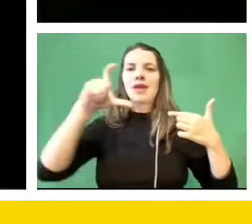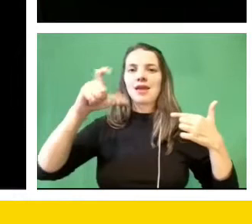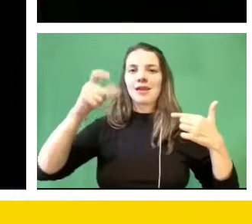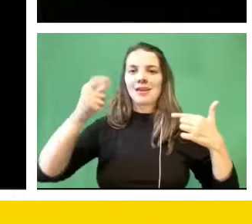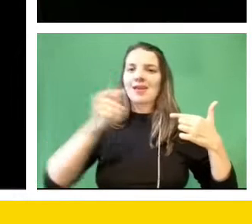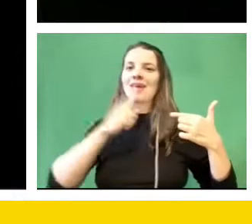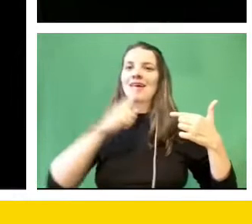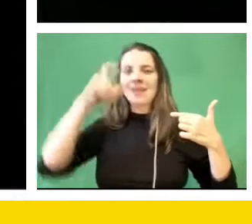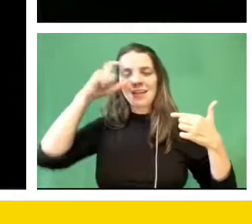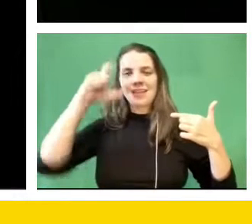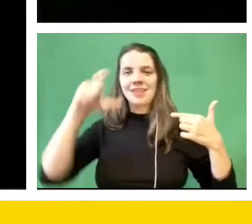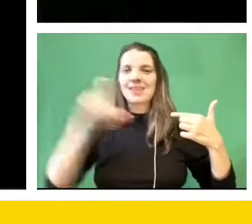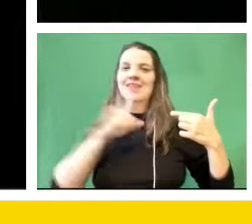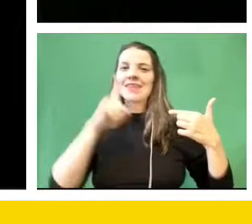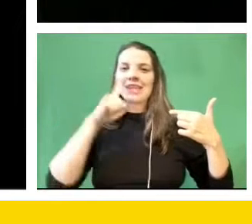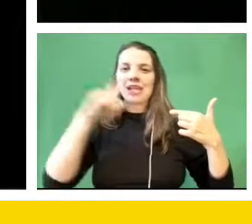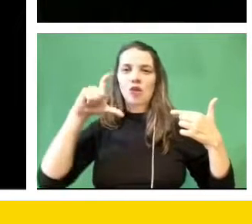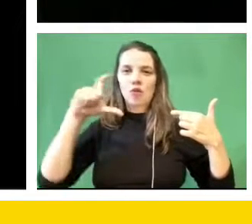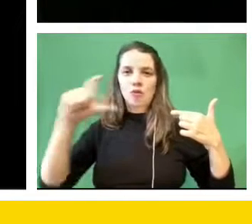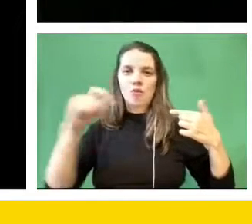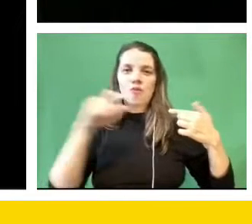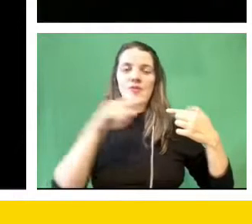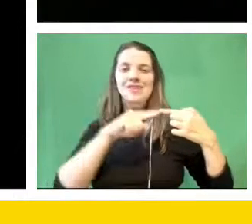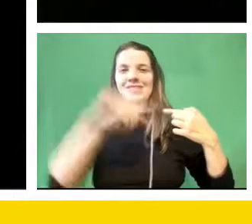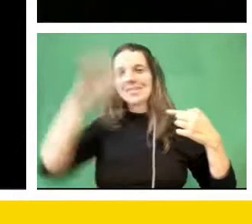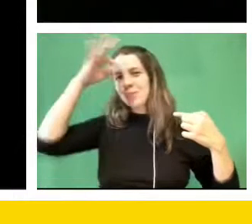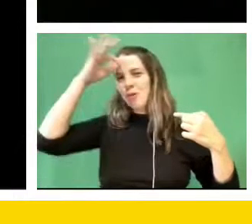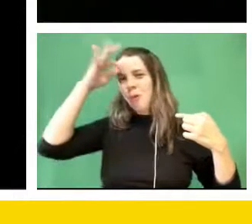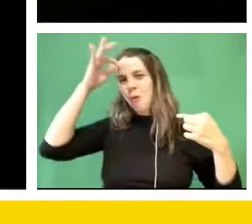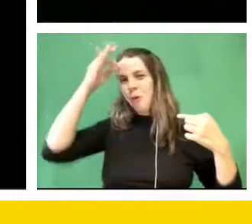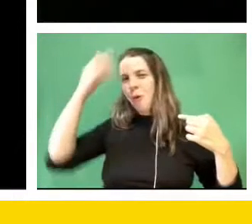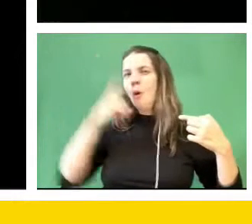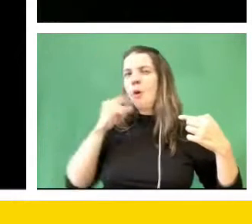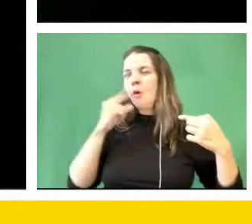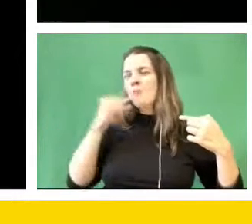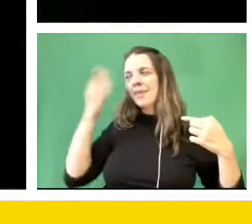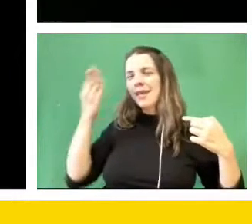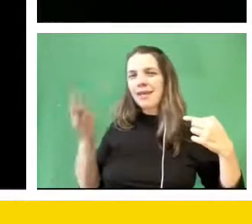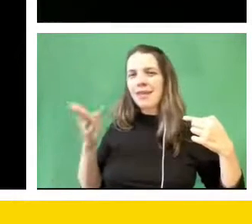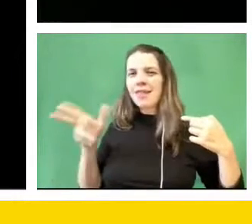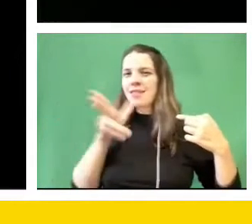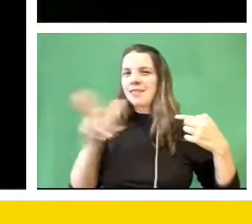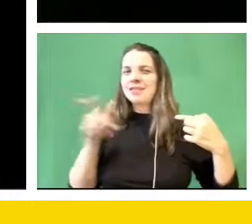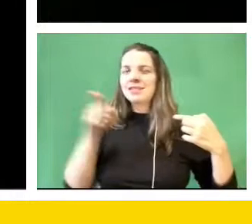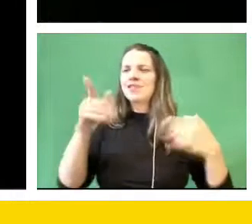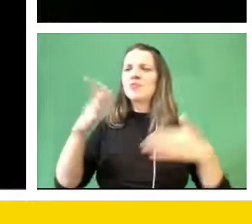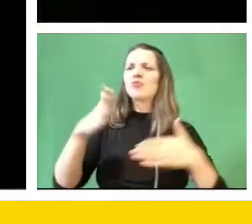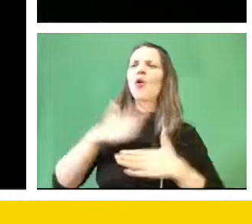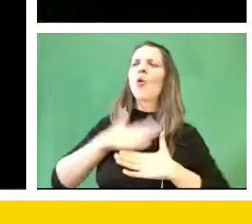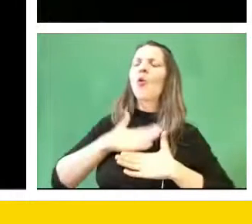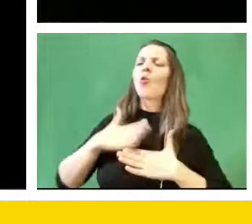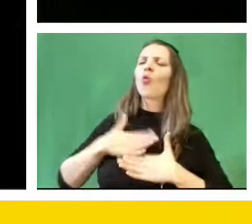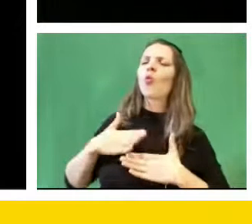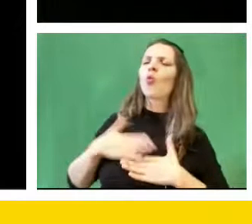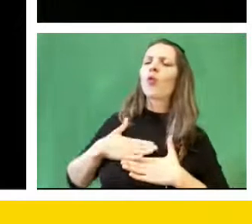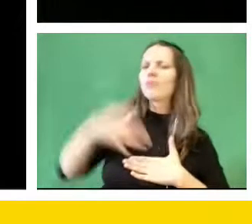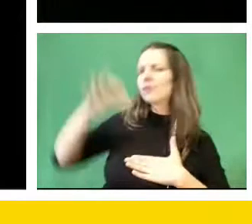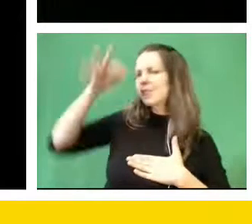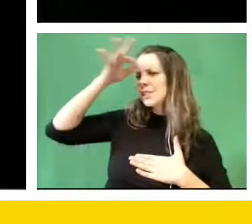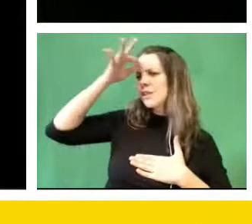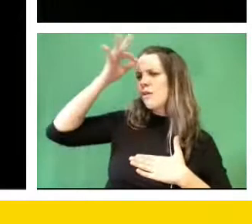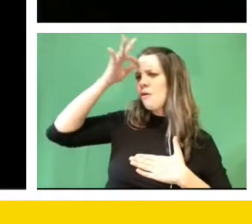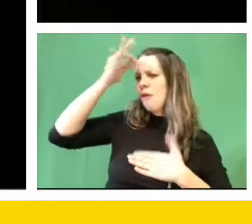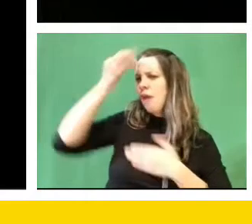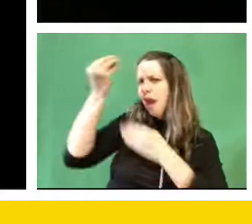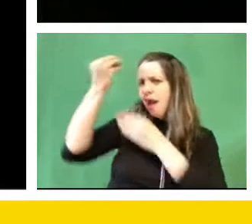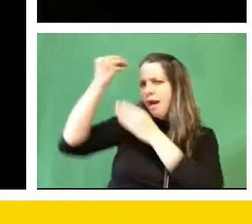un término desarrollado por Freud, el cual teoriza el comportamiento humano desde el funcionamiento psíquico, y la